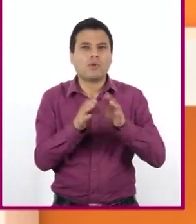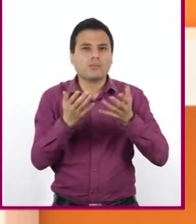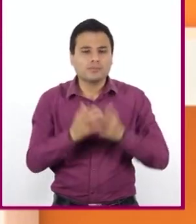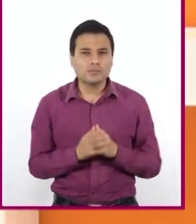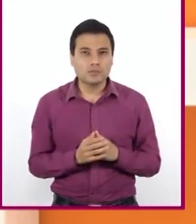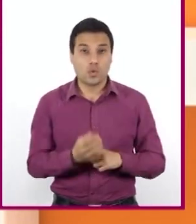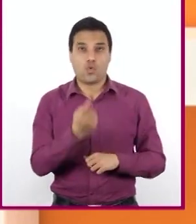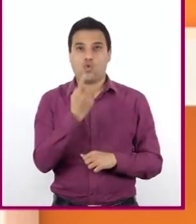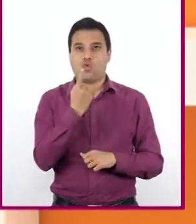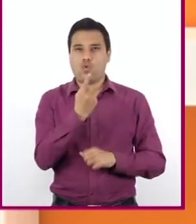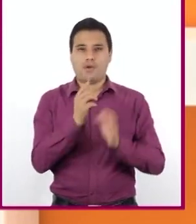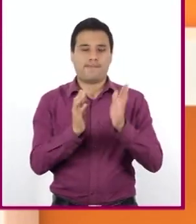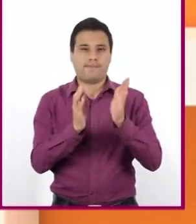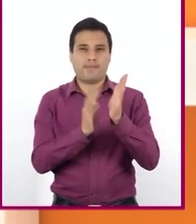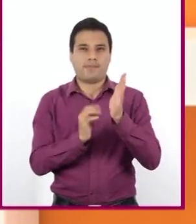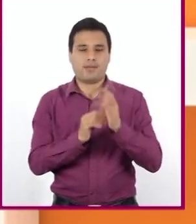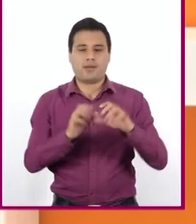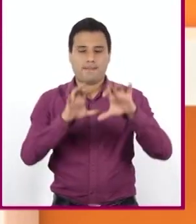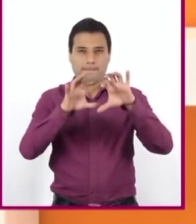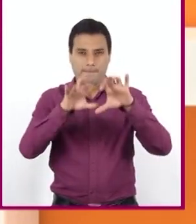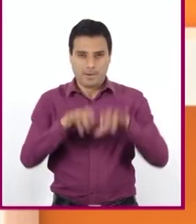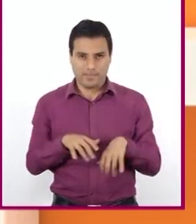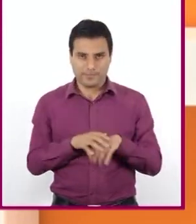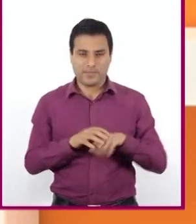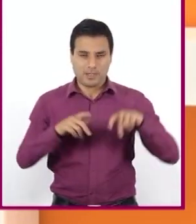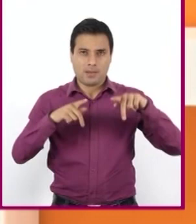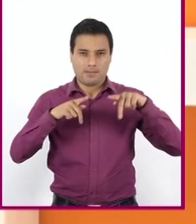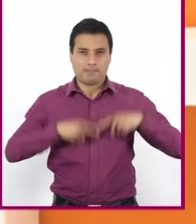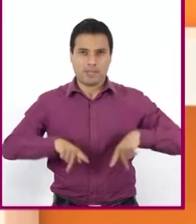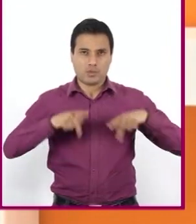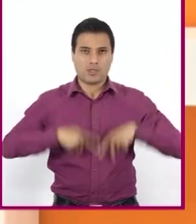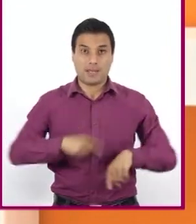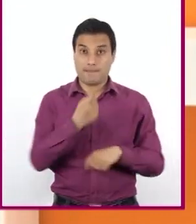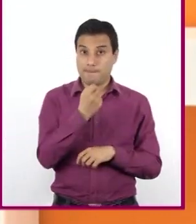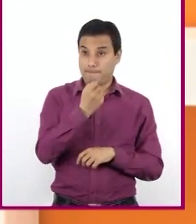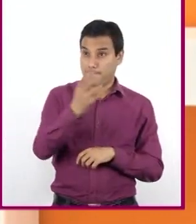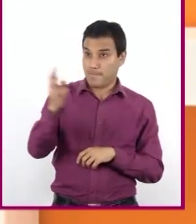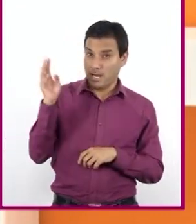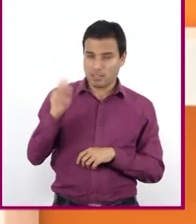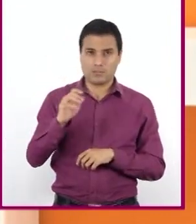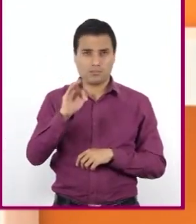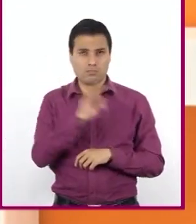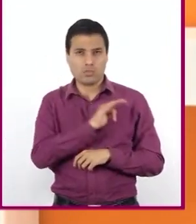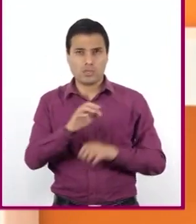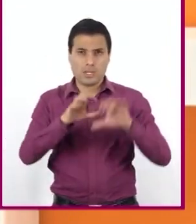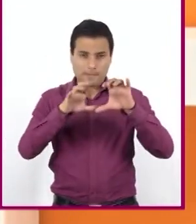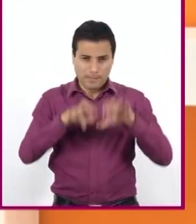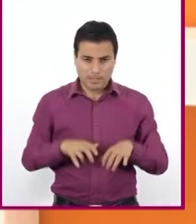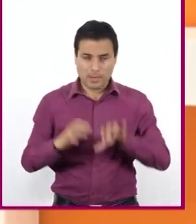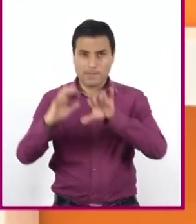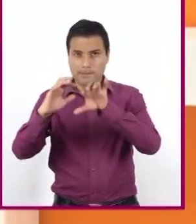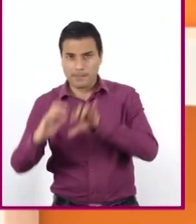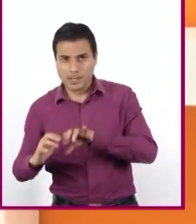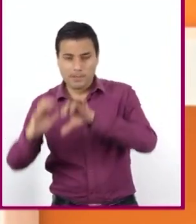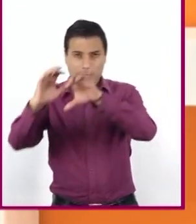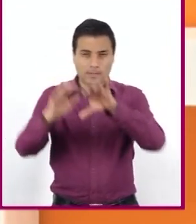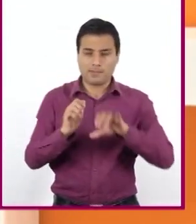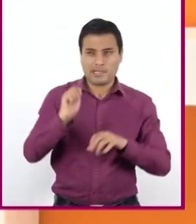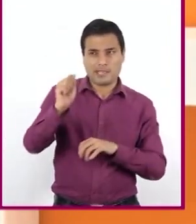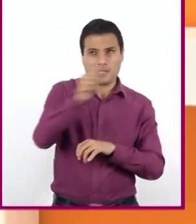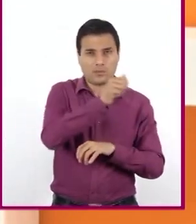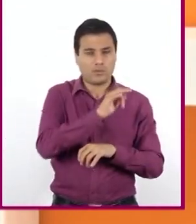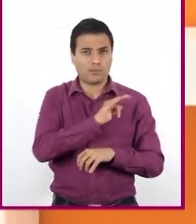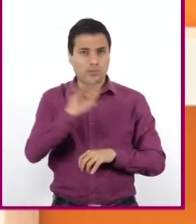varias personas puedan intervenir o trabajar en un mismo documento desde sus dispositivos en casa.